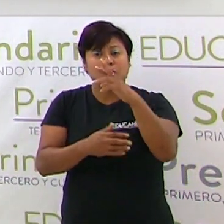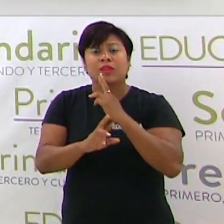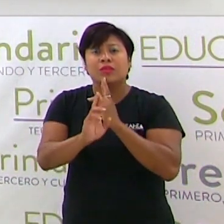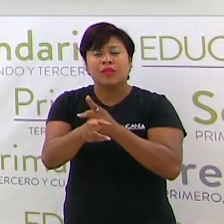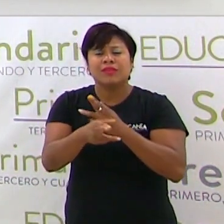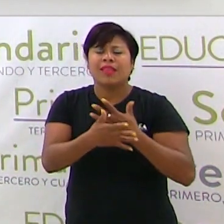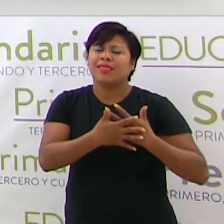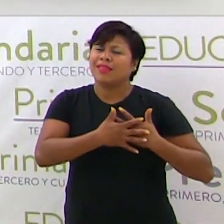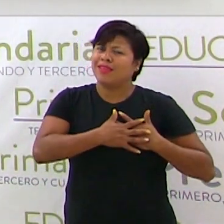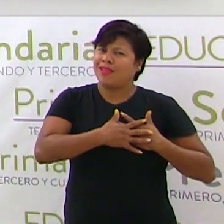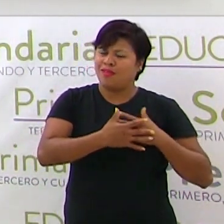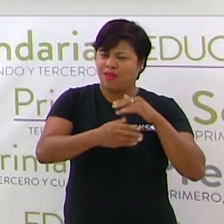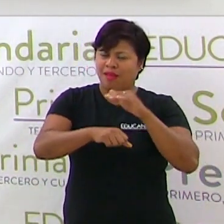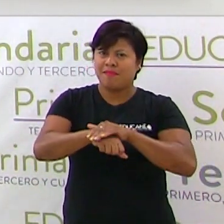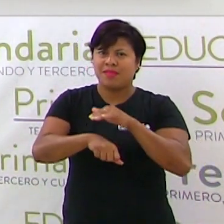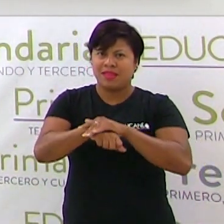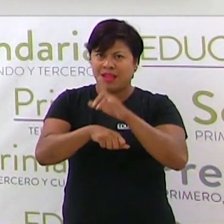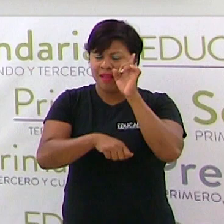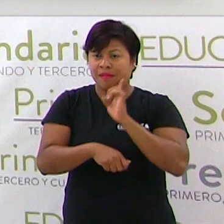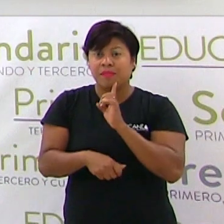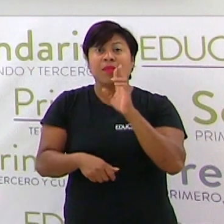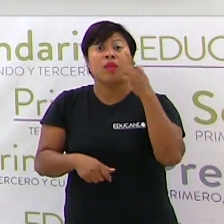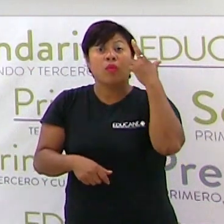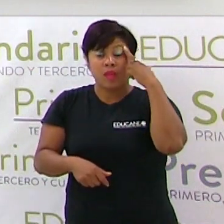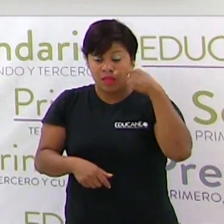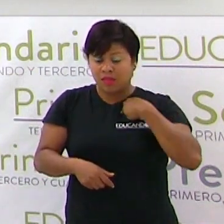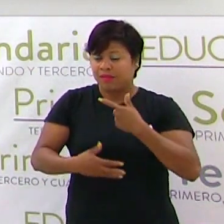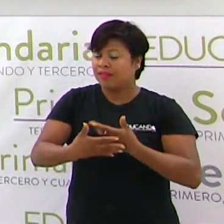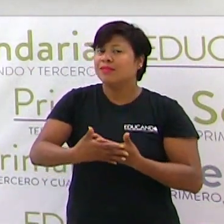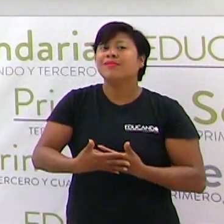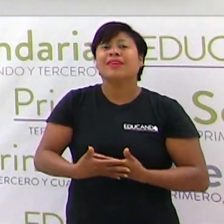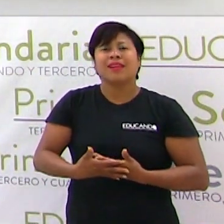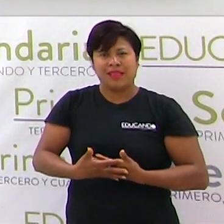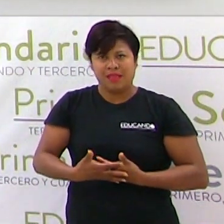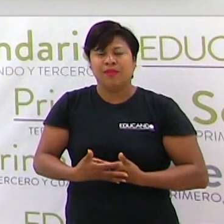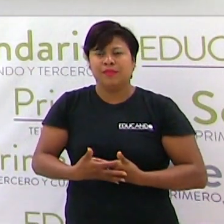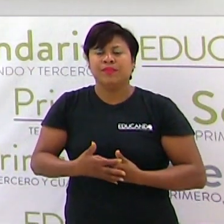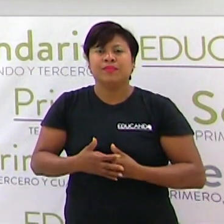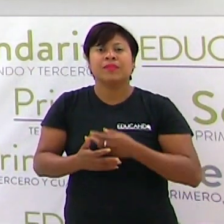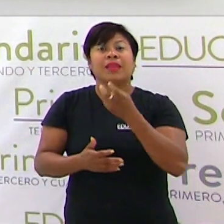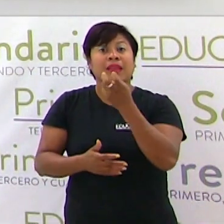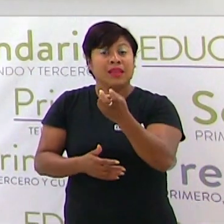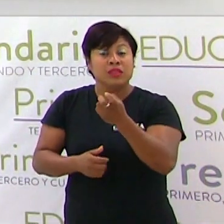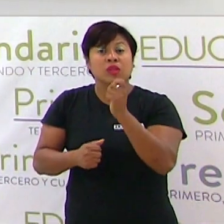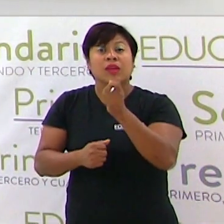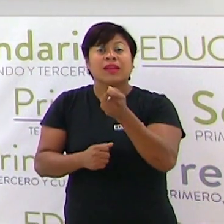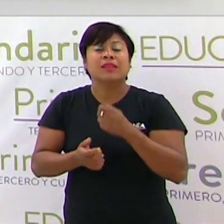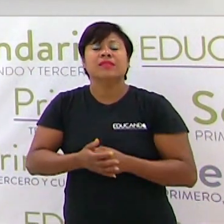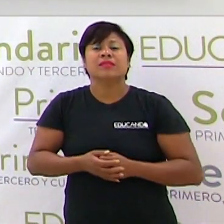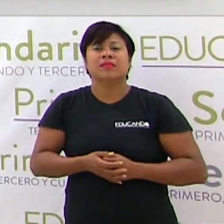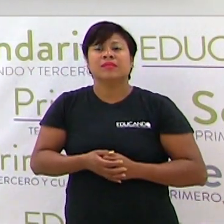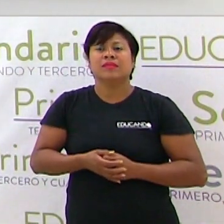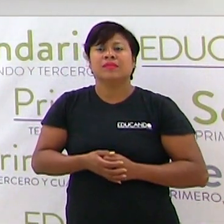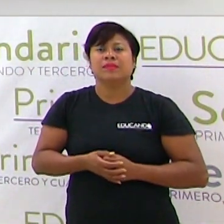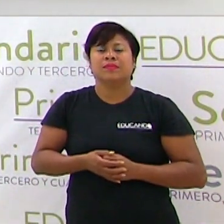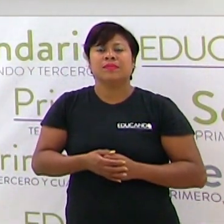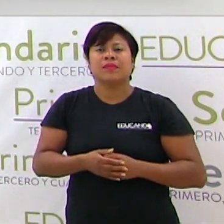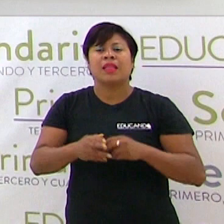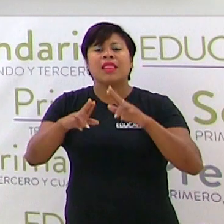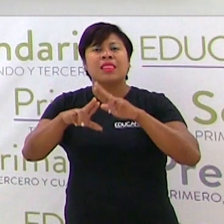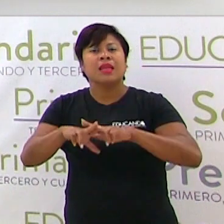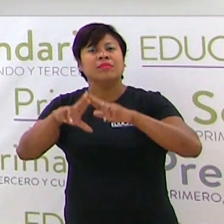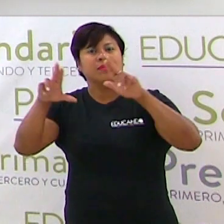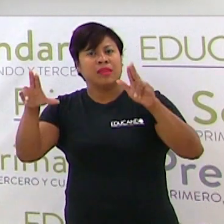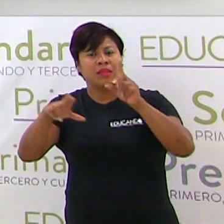quiero, amiga. Recuerda que te estaré esperando. Esto, niños, es la